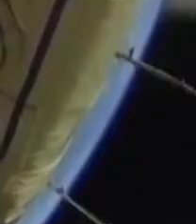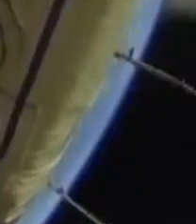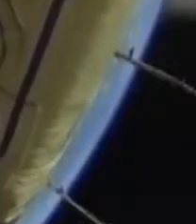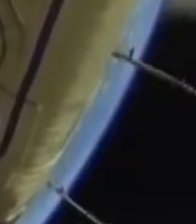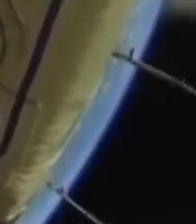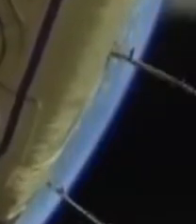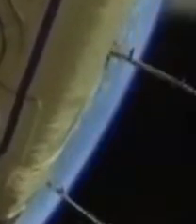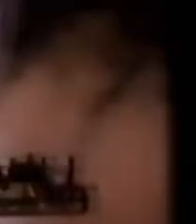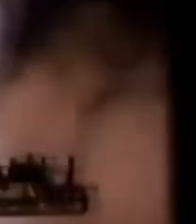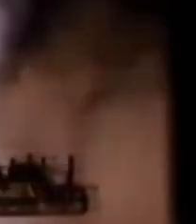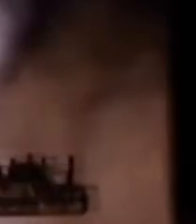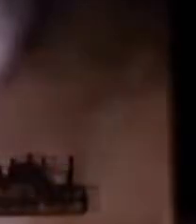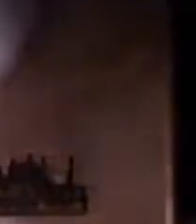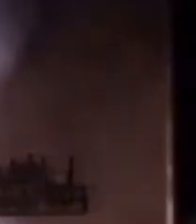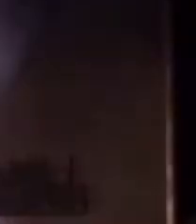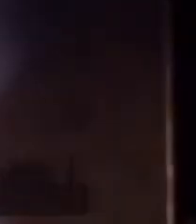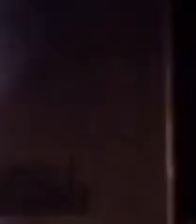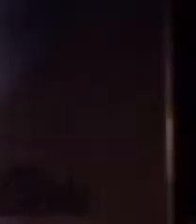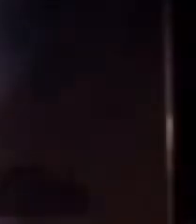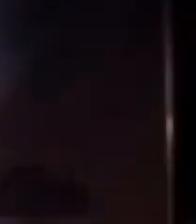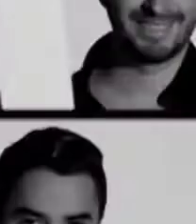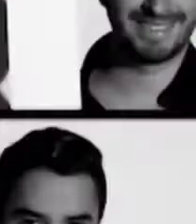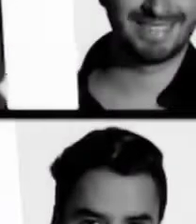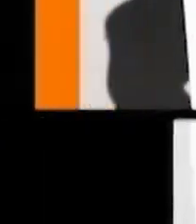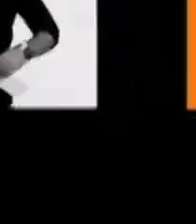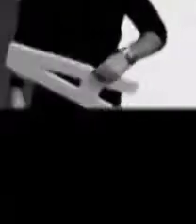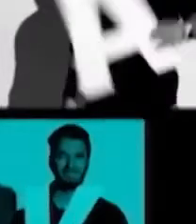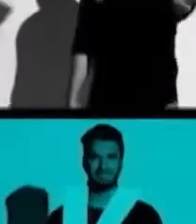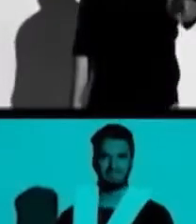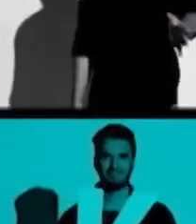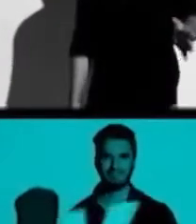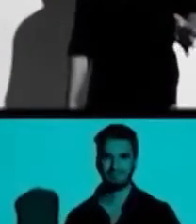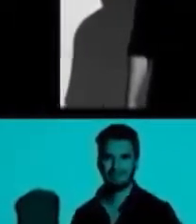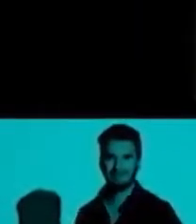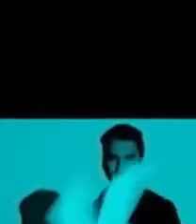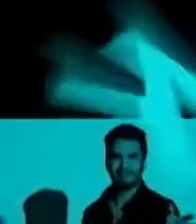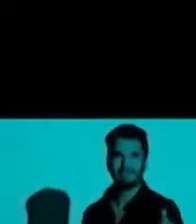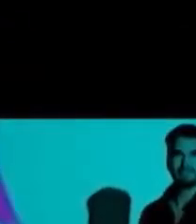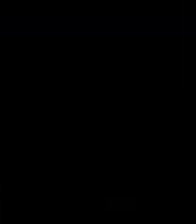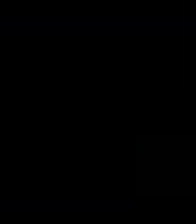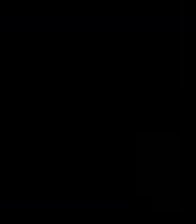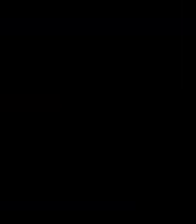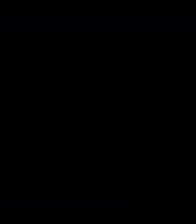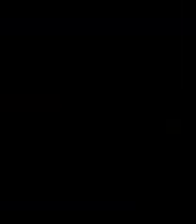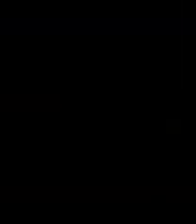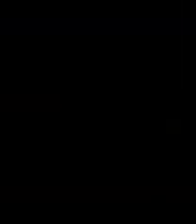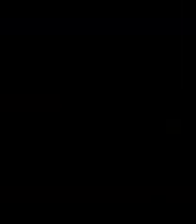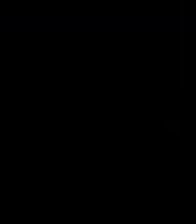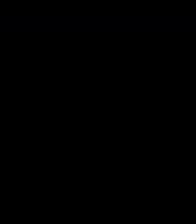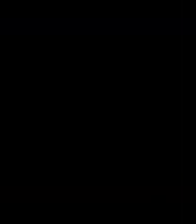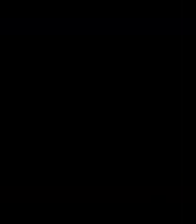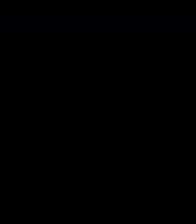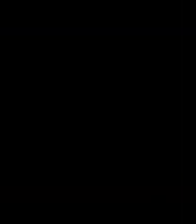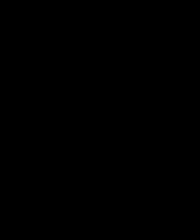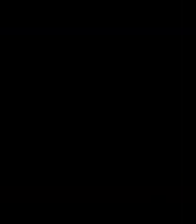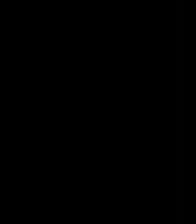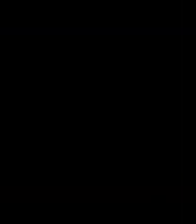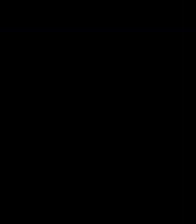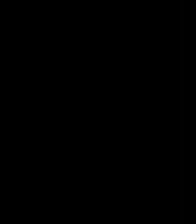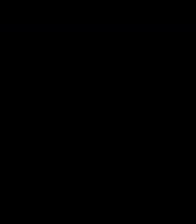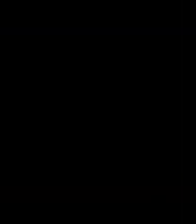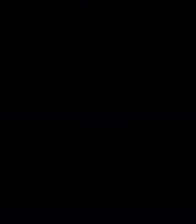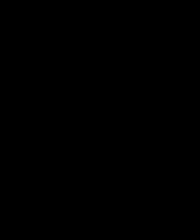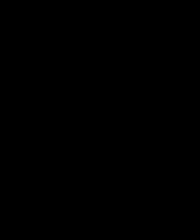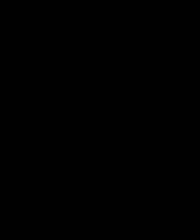y finalmente cumplir mi sueño de volar. La lista de él, los sábados a las 11:30 de la mañana, en